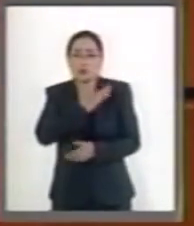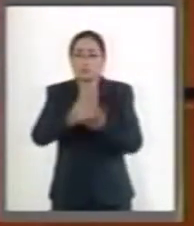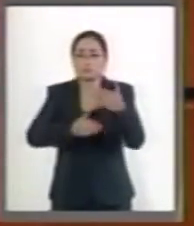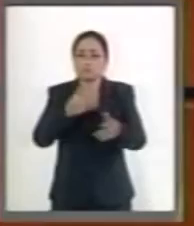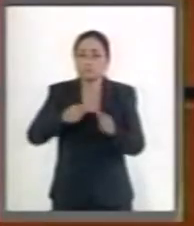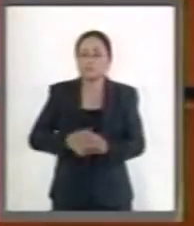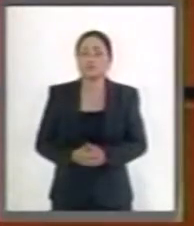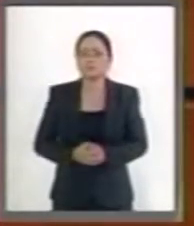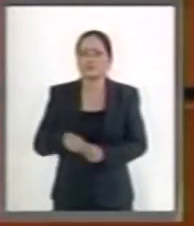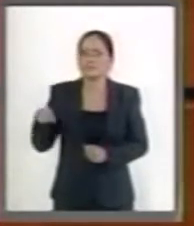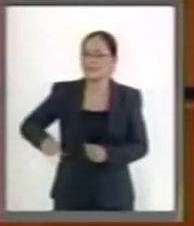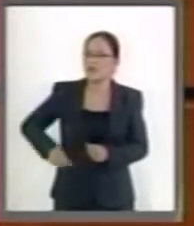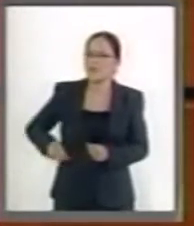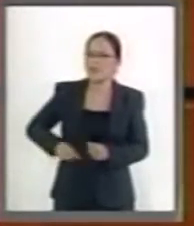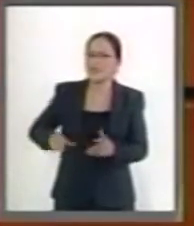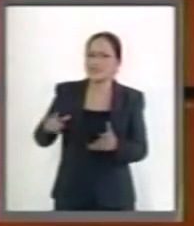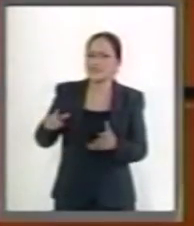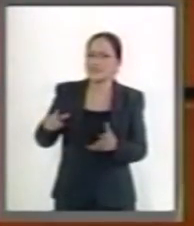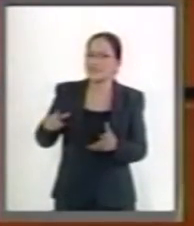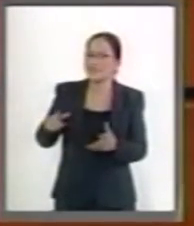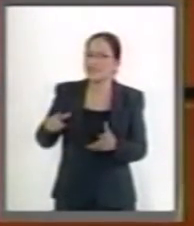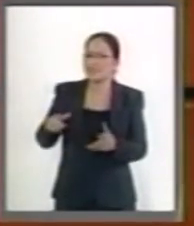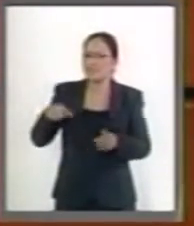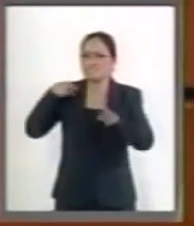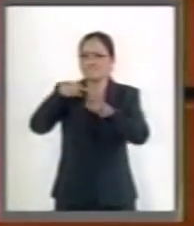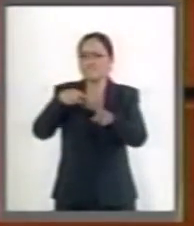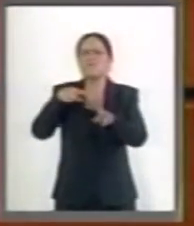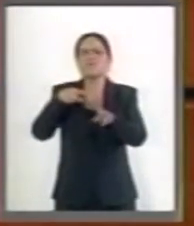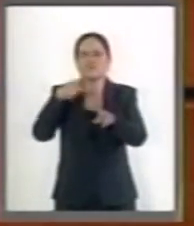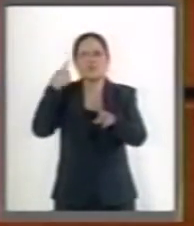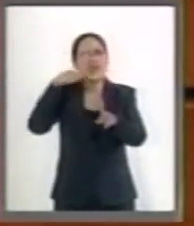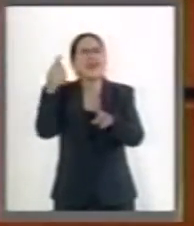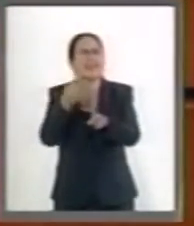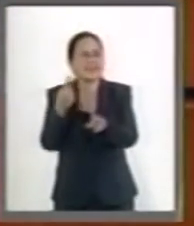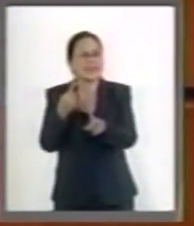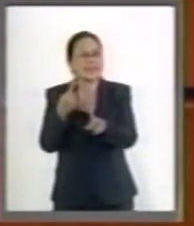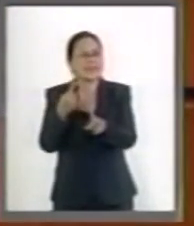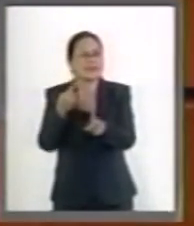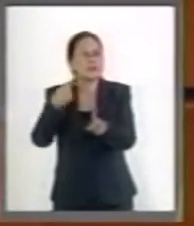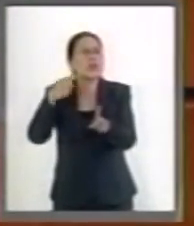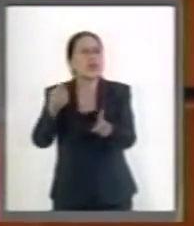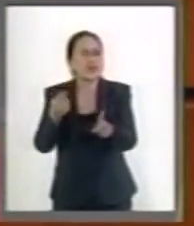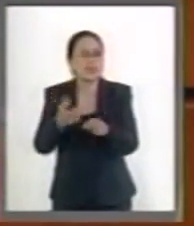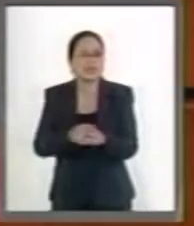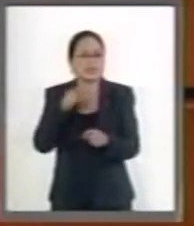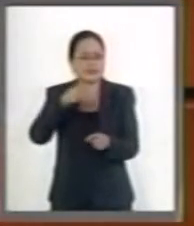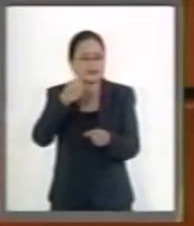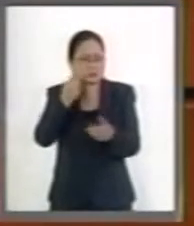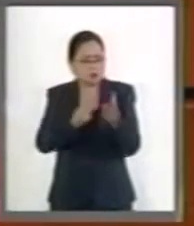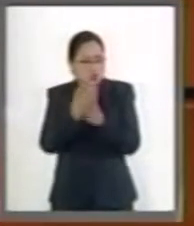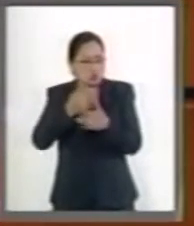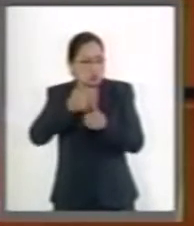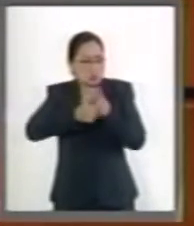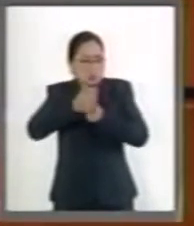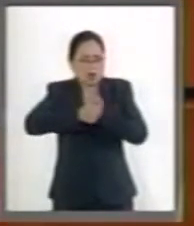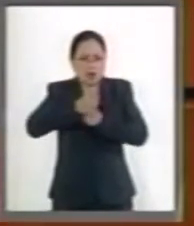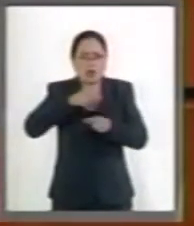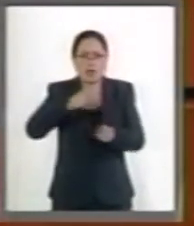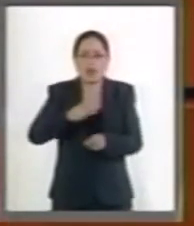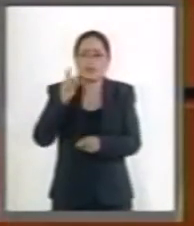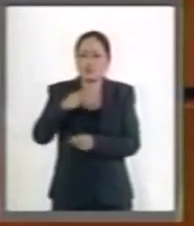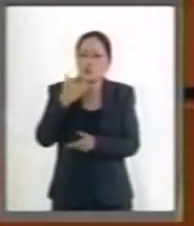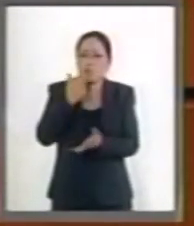ganar? ¿Qué es lo que se pretende con este supuesto mercado competitivo? Que ya no haya